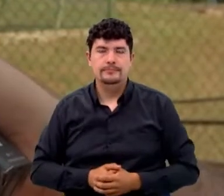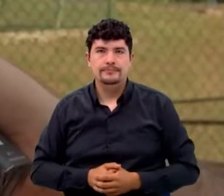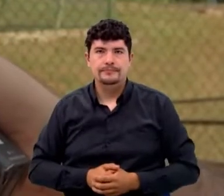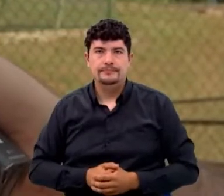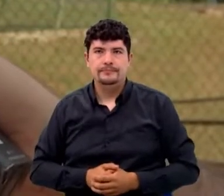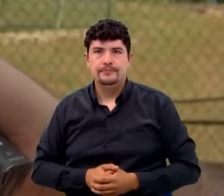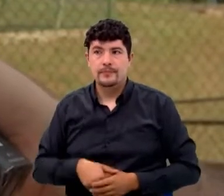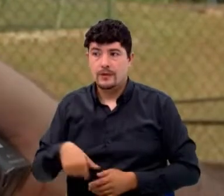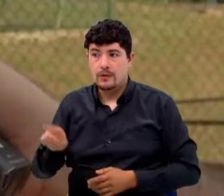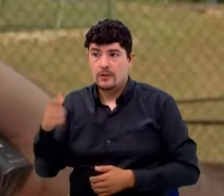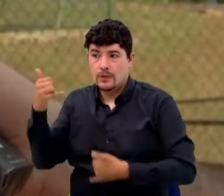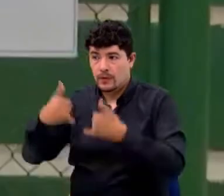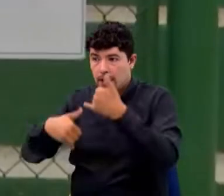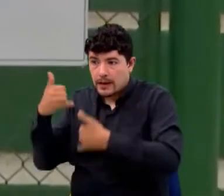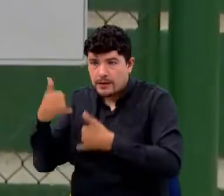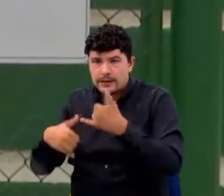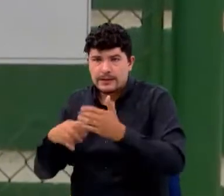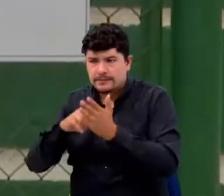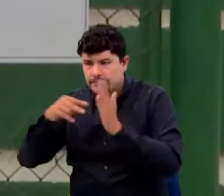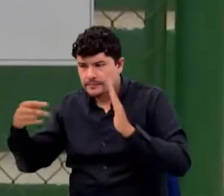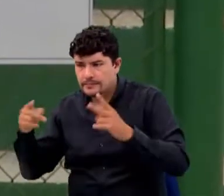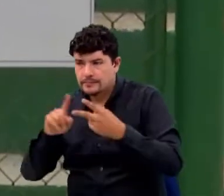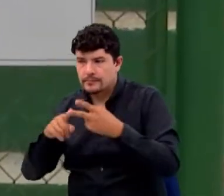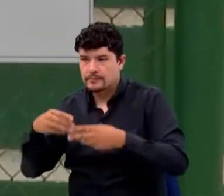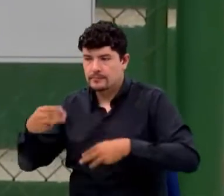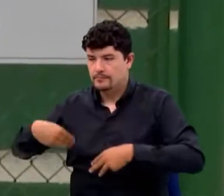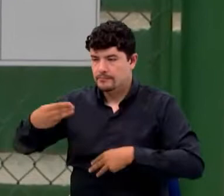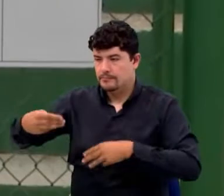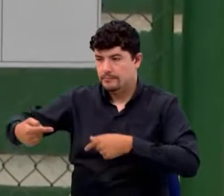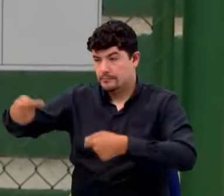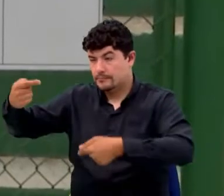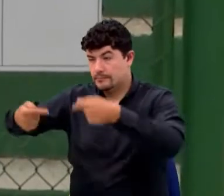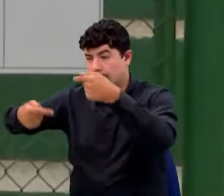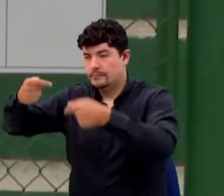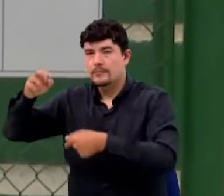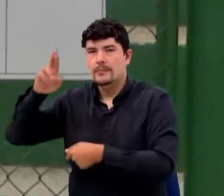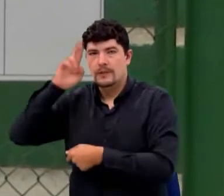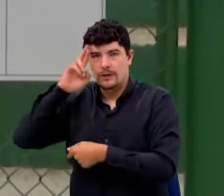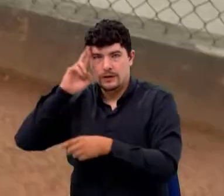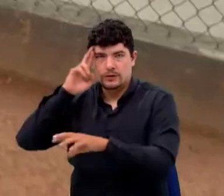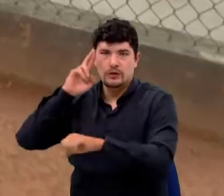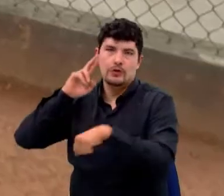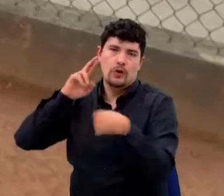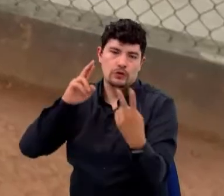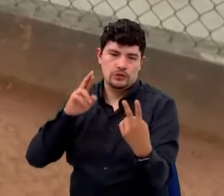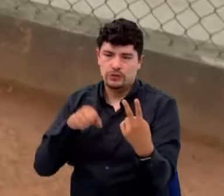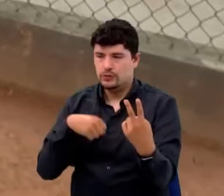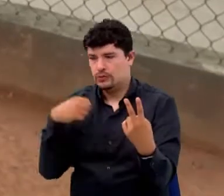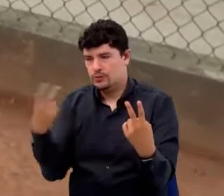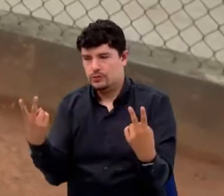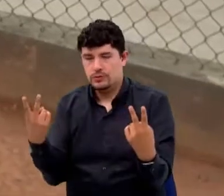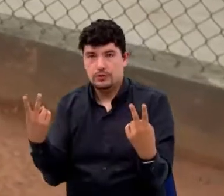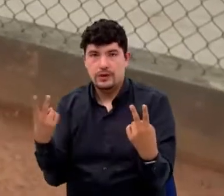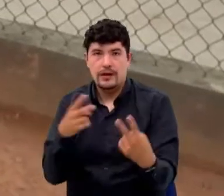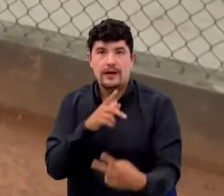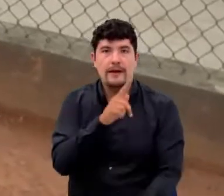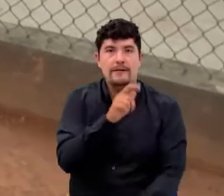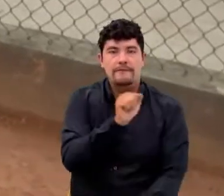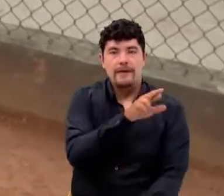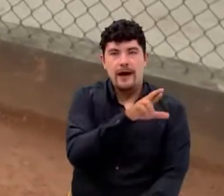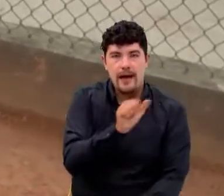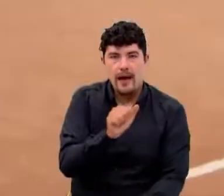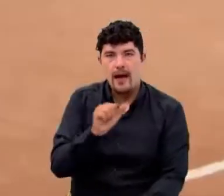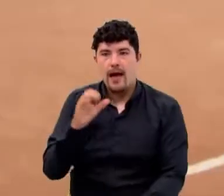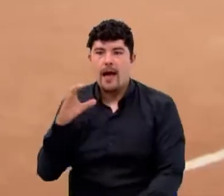un componente técnico, un componente competitivo alto, sí, por eso la otra pareja de jugadores. Robert Farah y Juan Sebastián Cabal ante